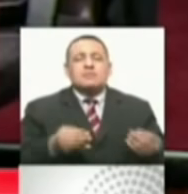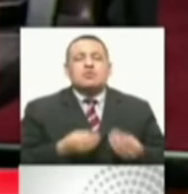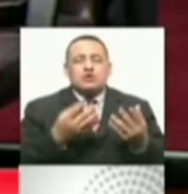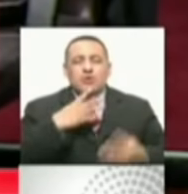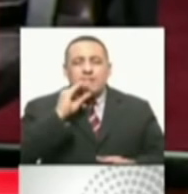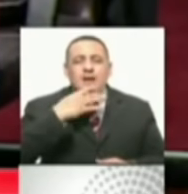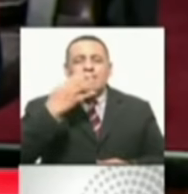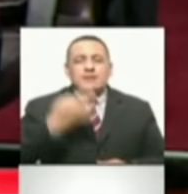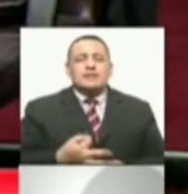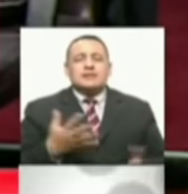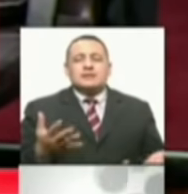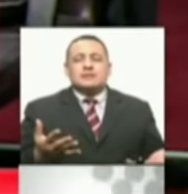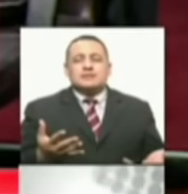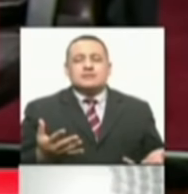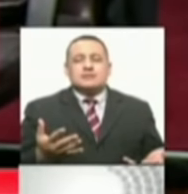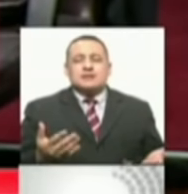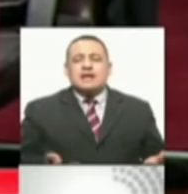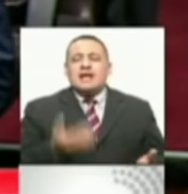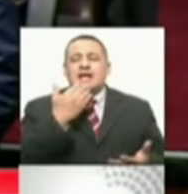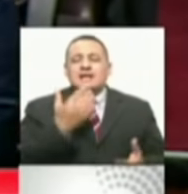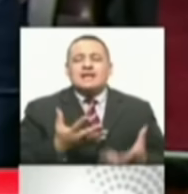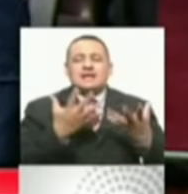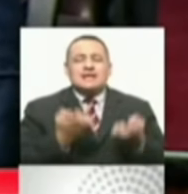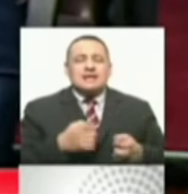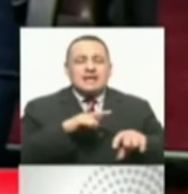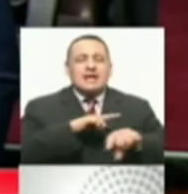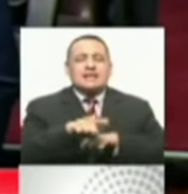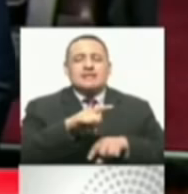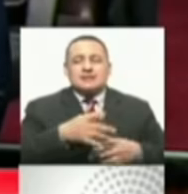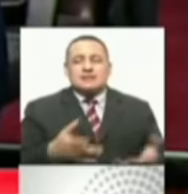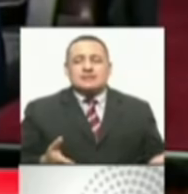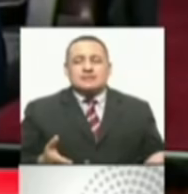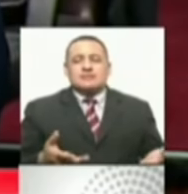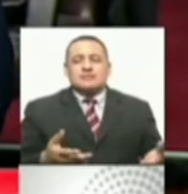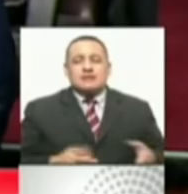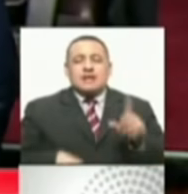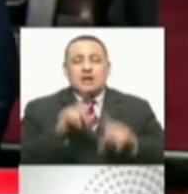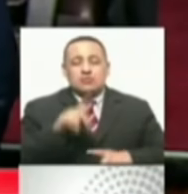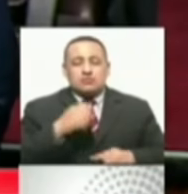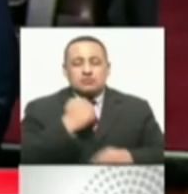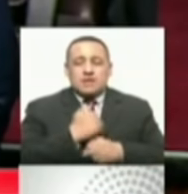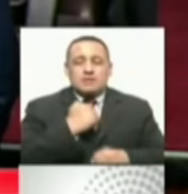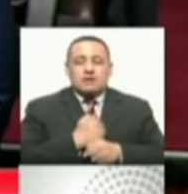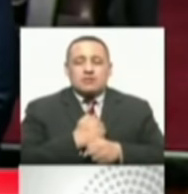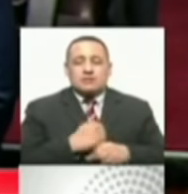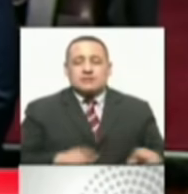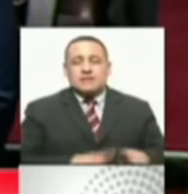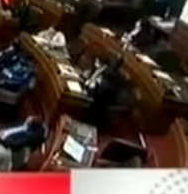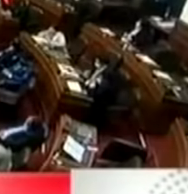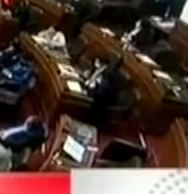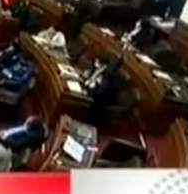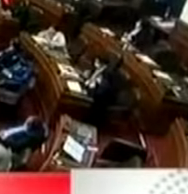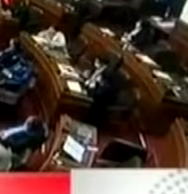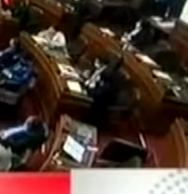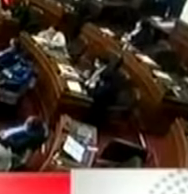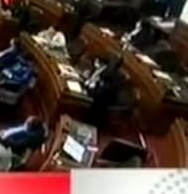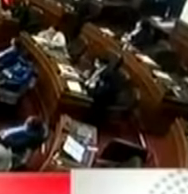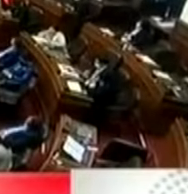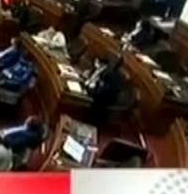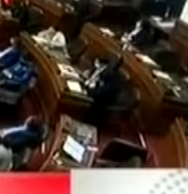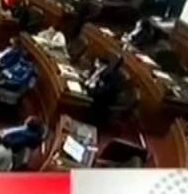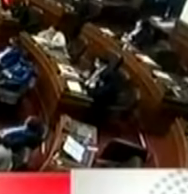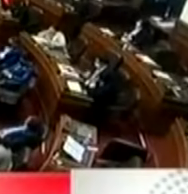Son menciones totalmente desacertadas que cada uno, pues, de los congresistas viene haciendo en el Pleno cuando deberíamos tal